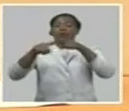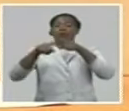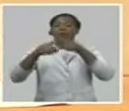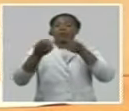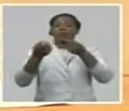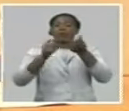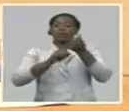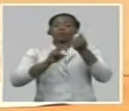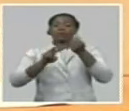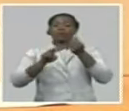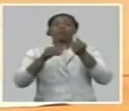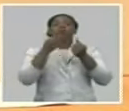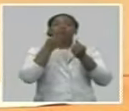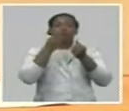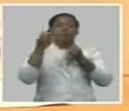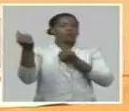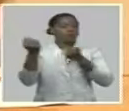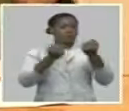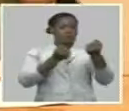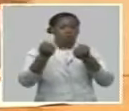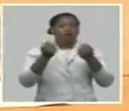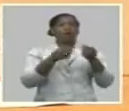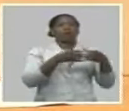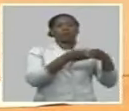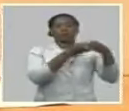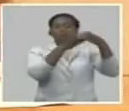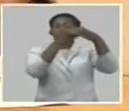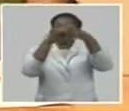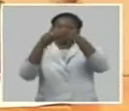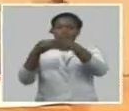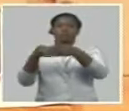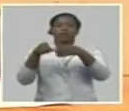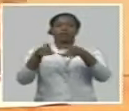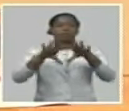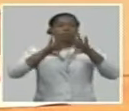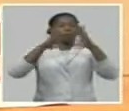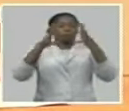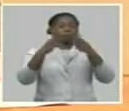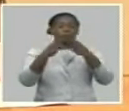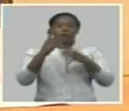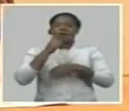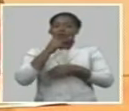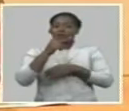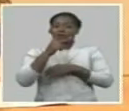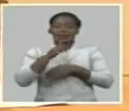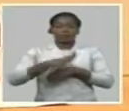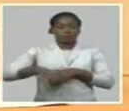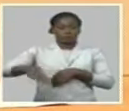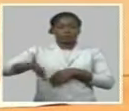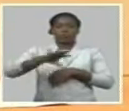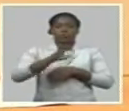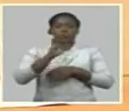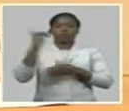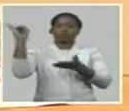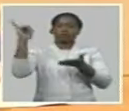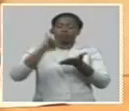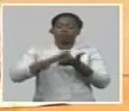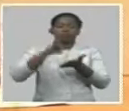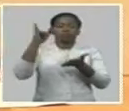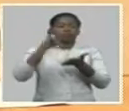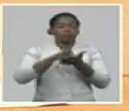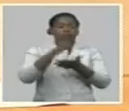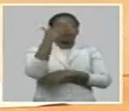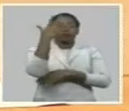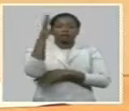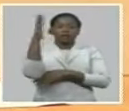se han realizado las coordinaciones con toda la provincia en función de que puedan recibir y lograr aislar esas